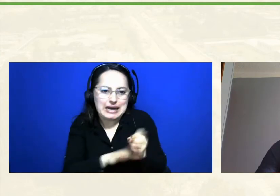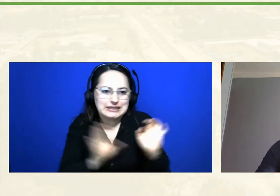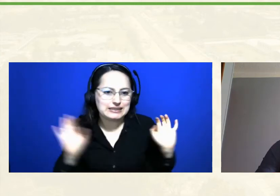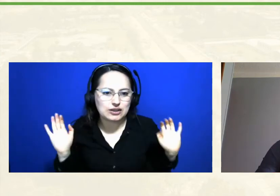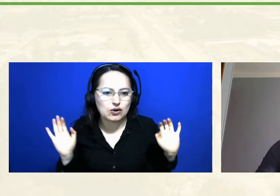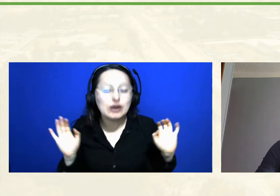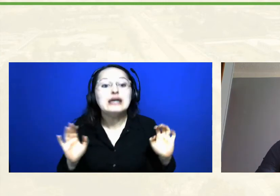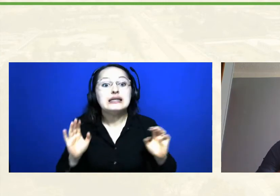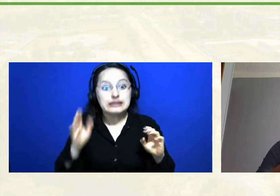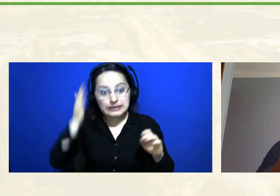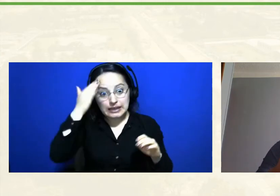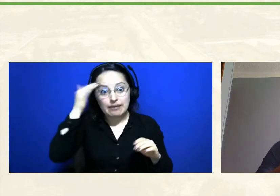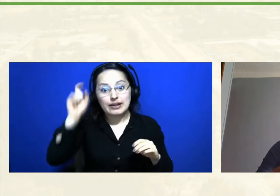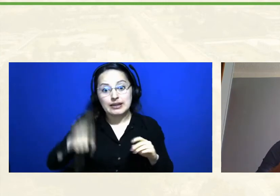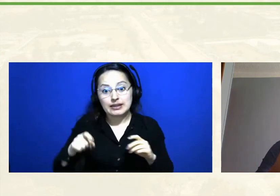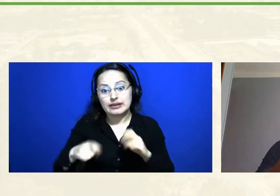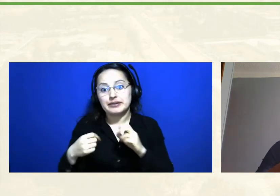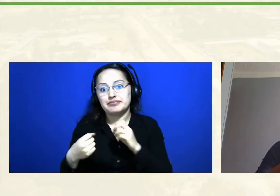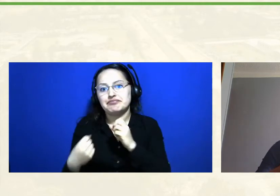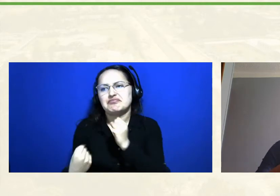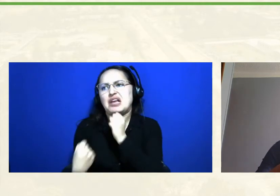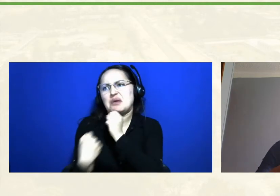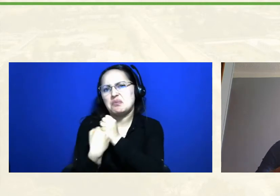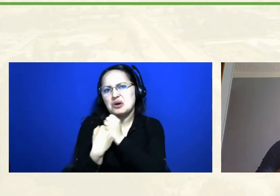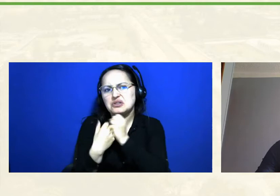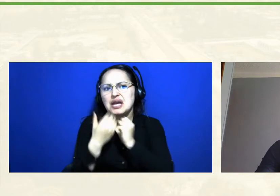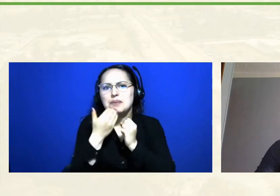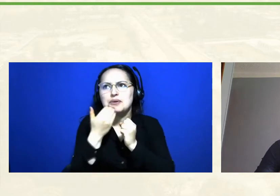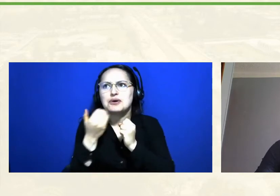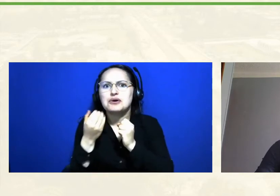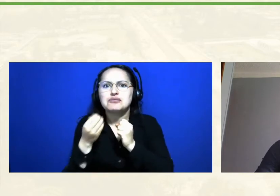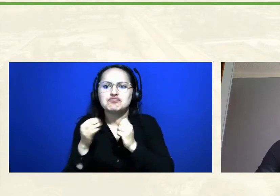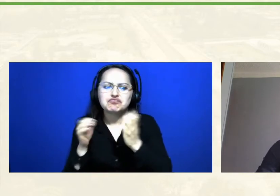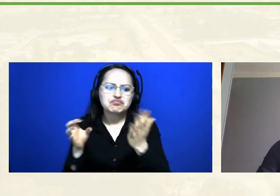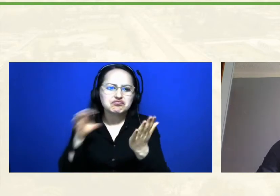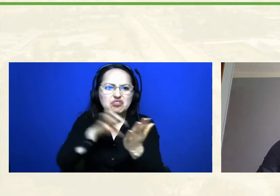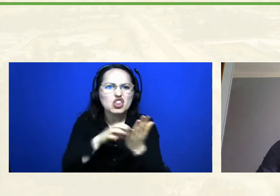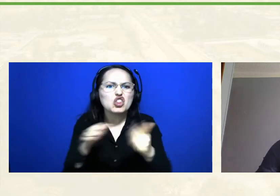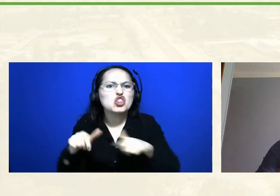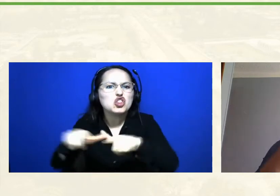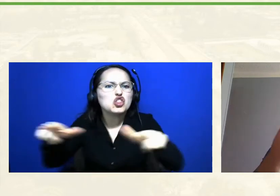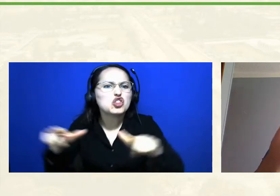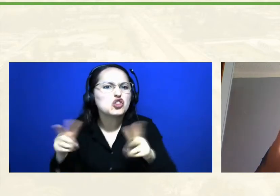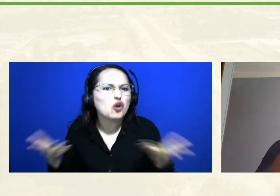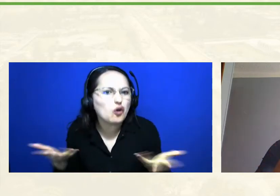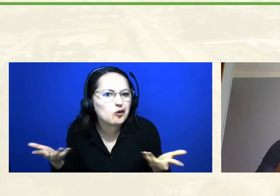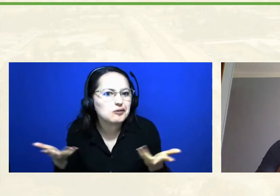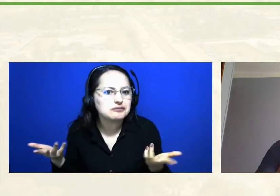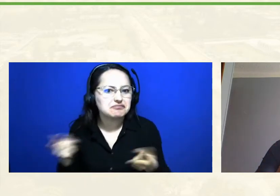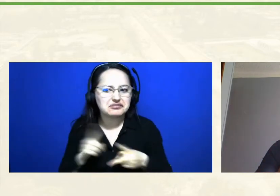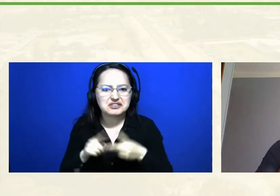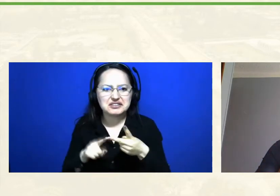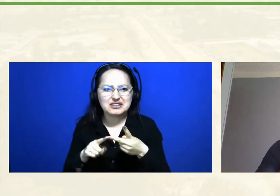un apoyo de georreferenciación, de pronto como algo visual de dónde se va a ejecutar la obra, el estado